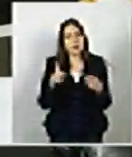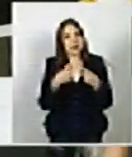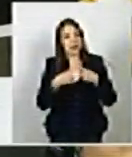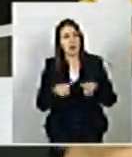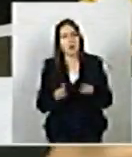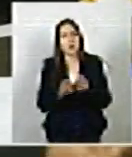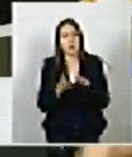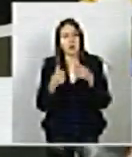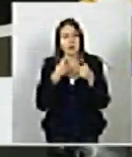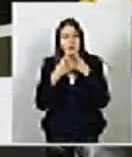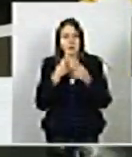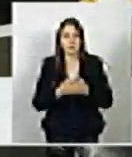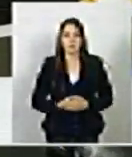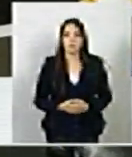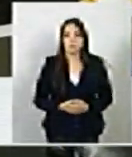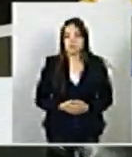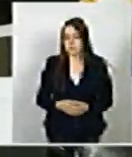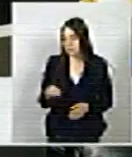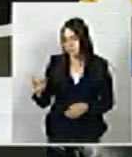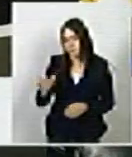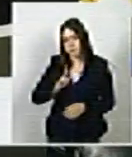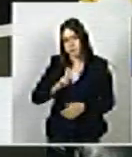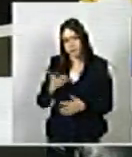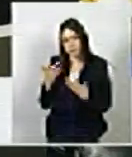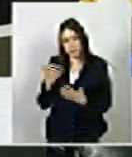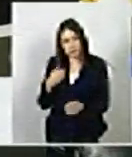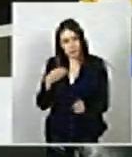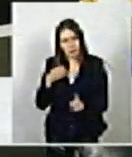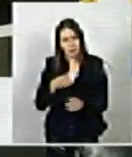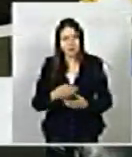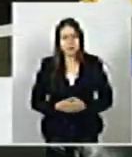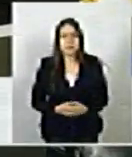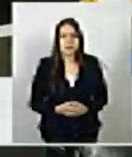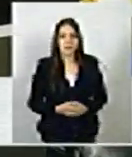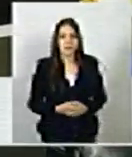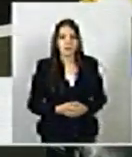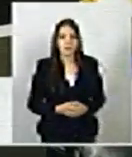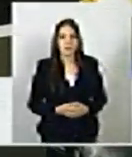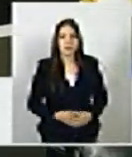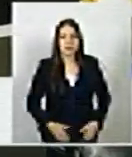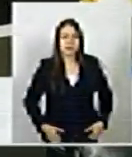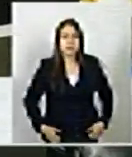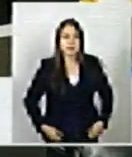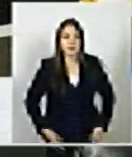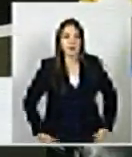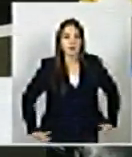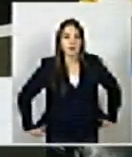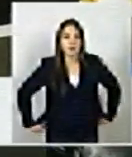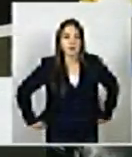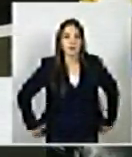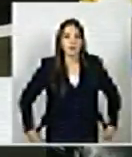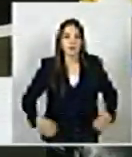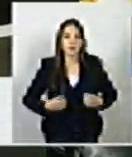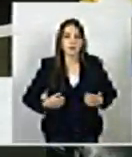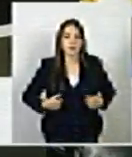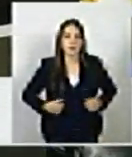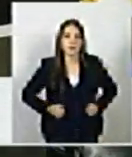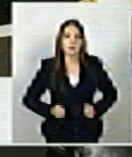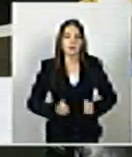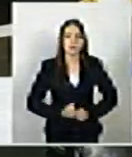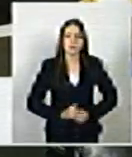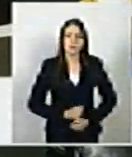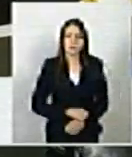el éxito yo lo valoro me disculpo por ser tan terrenal no él me